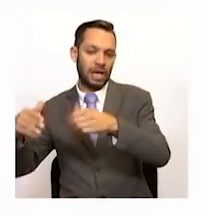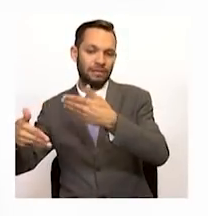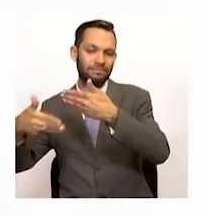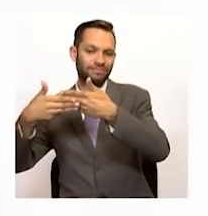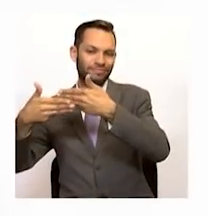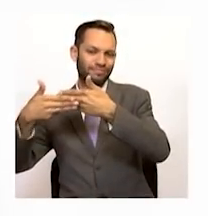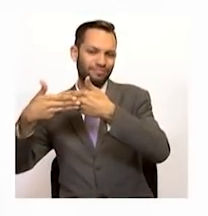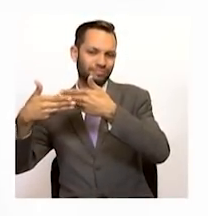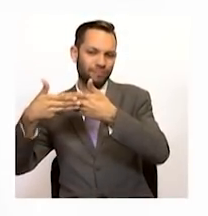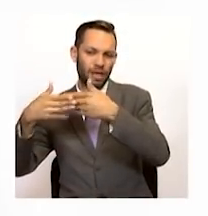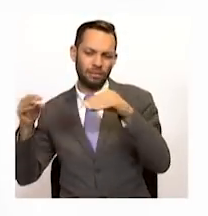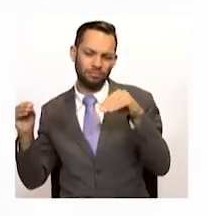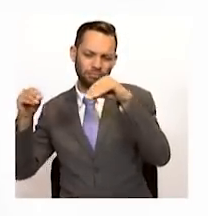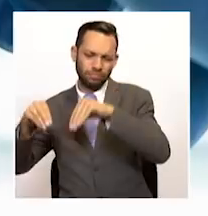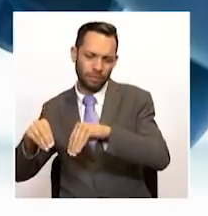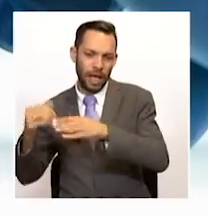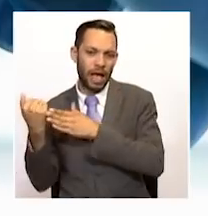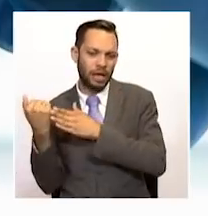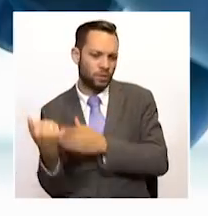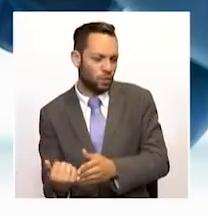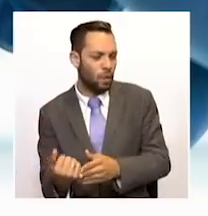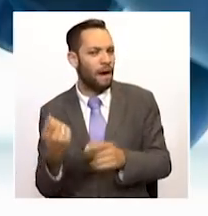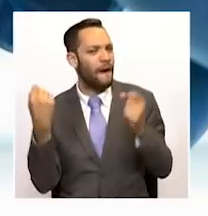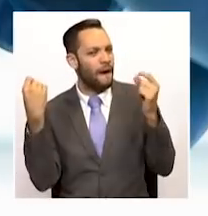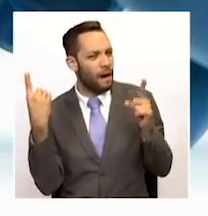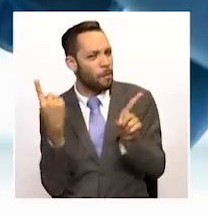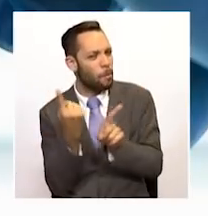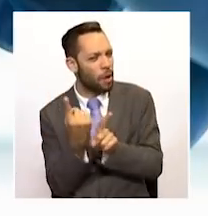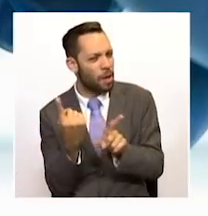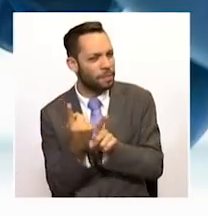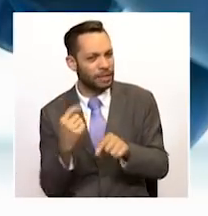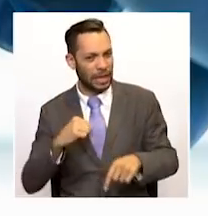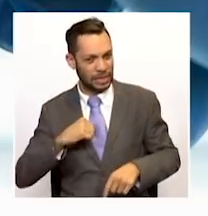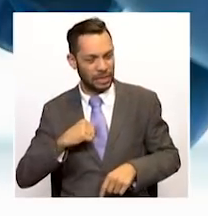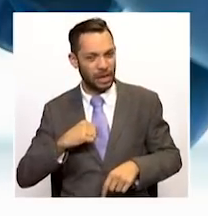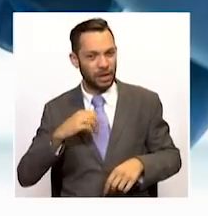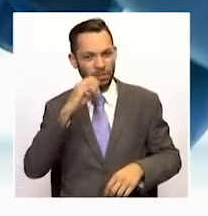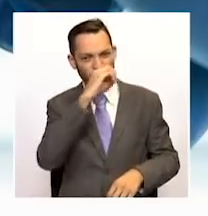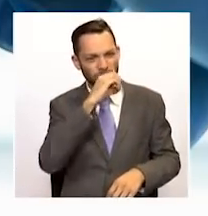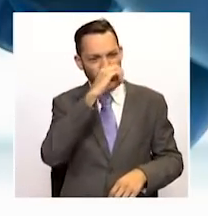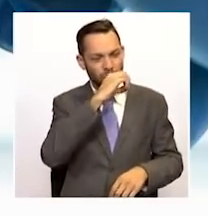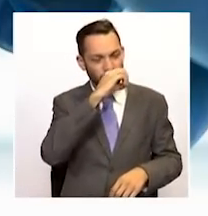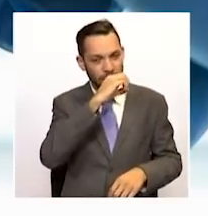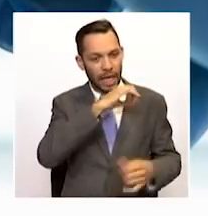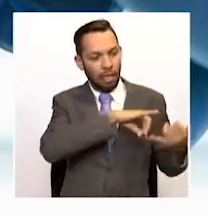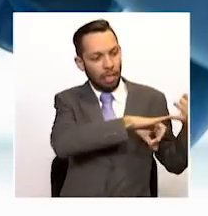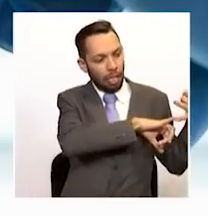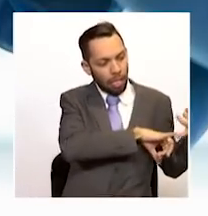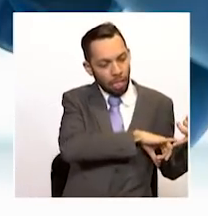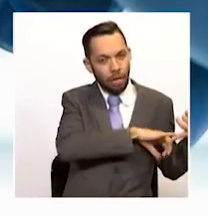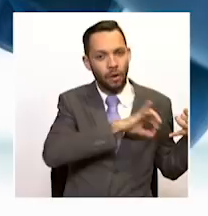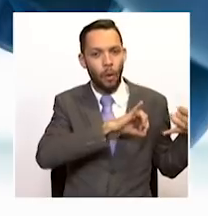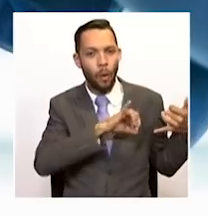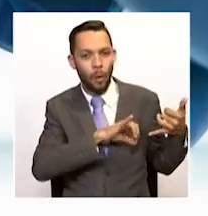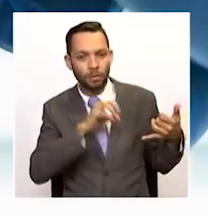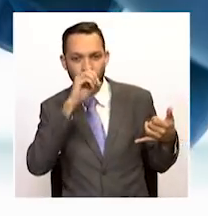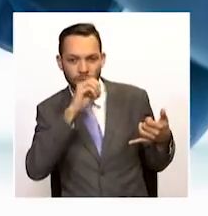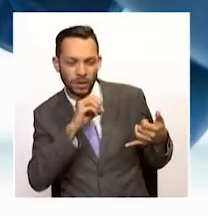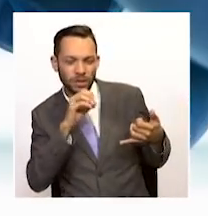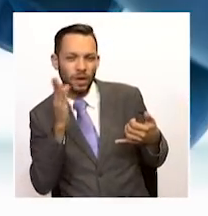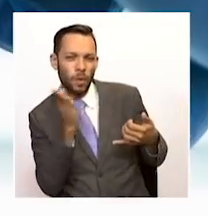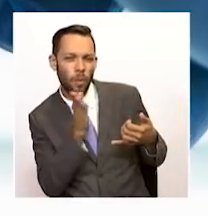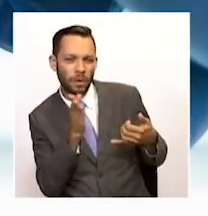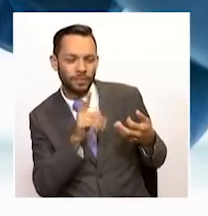cómo viene el paciente si tiene oxígeno si no si es oxígeno dependiente si es oxígeno parcial si solo es